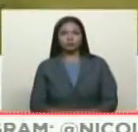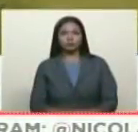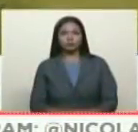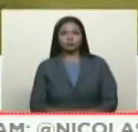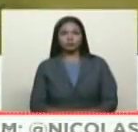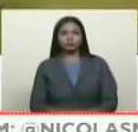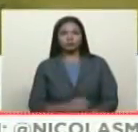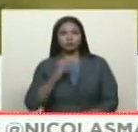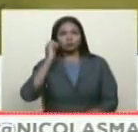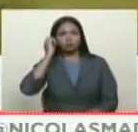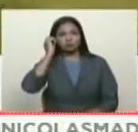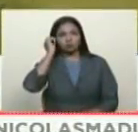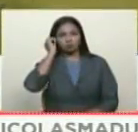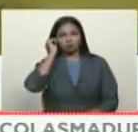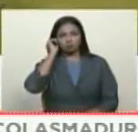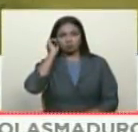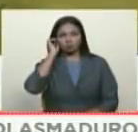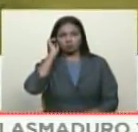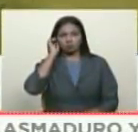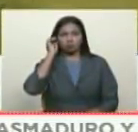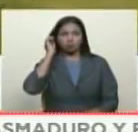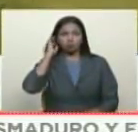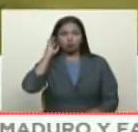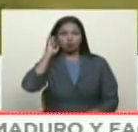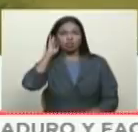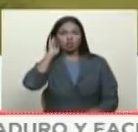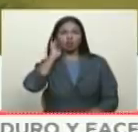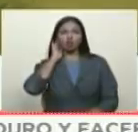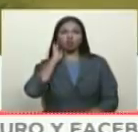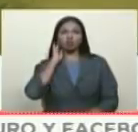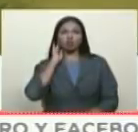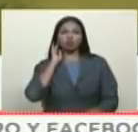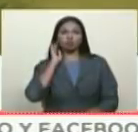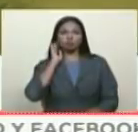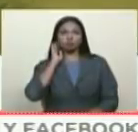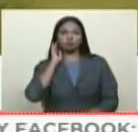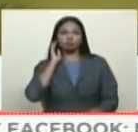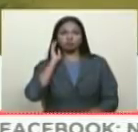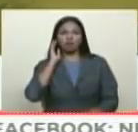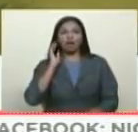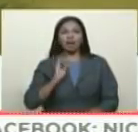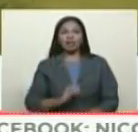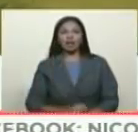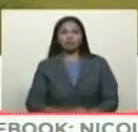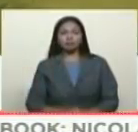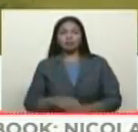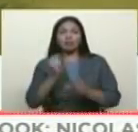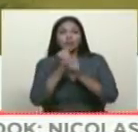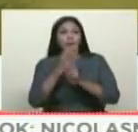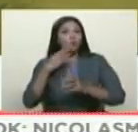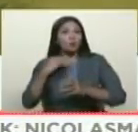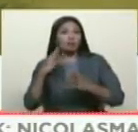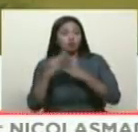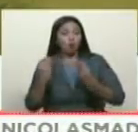Seguir produciendo con la juventud, con la gran misión Chamba Juvenil,